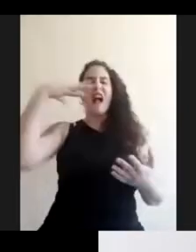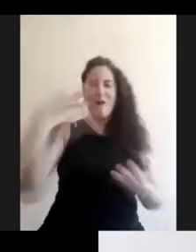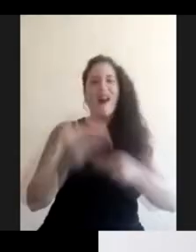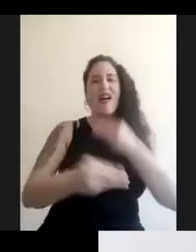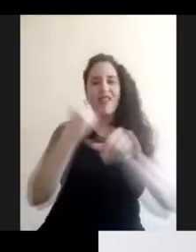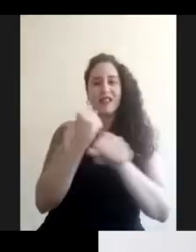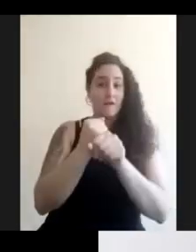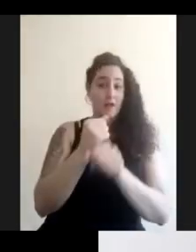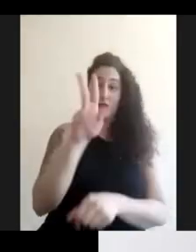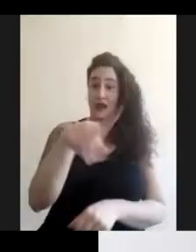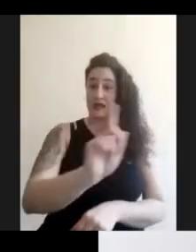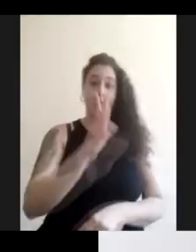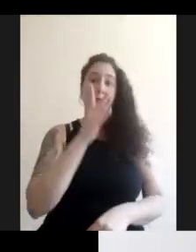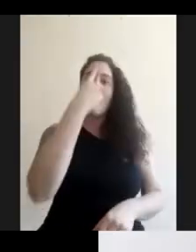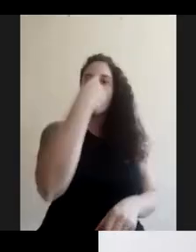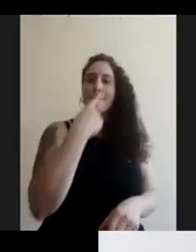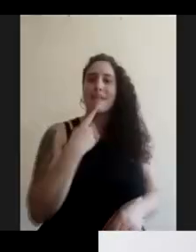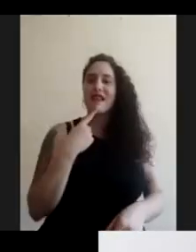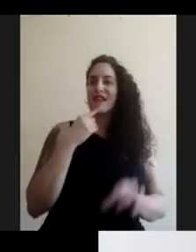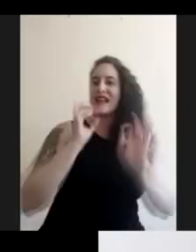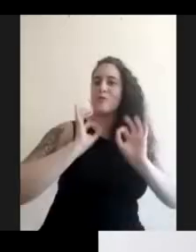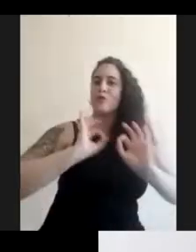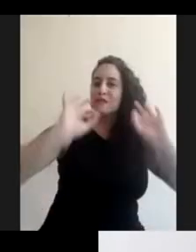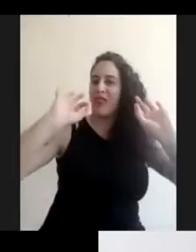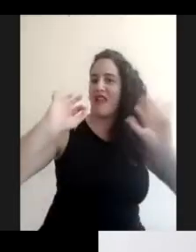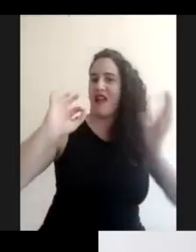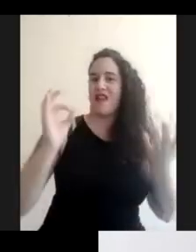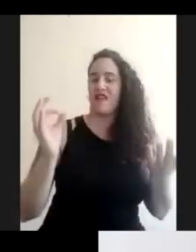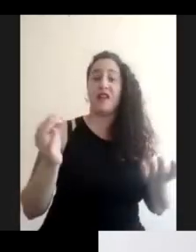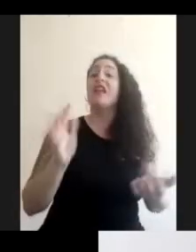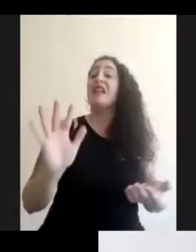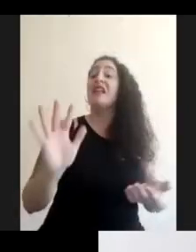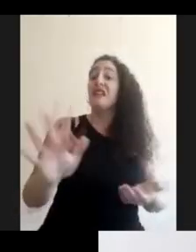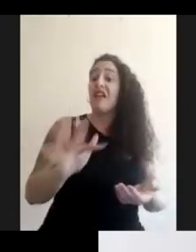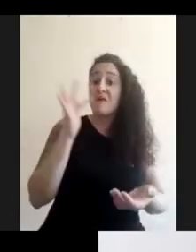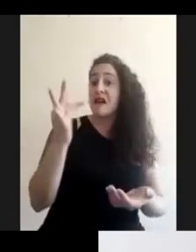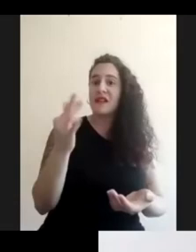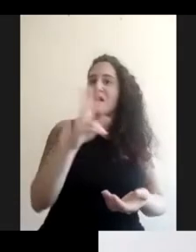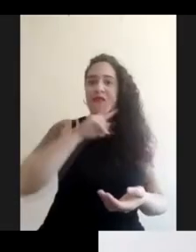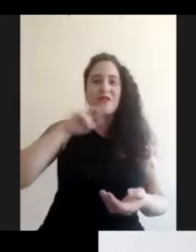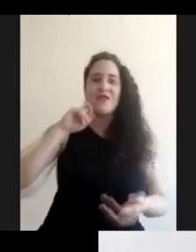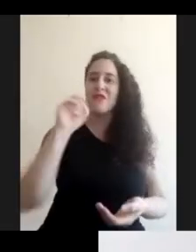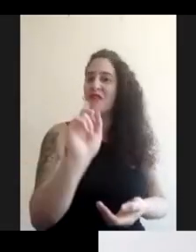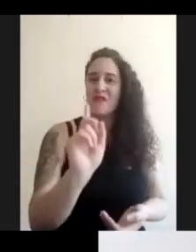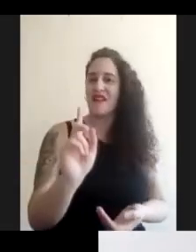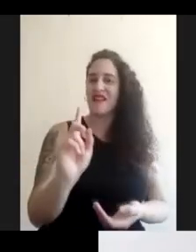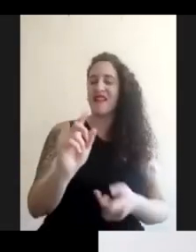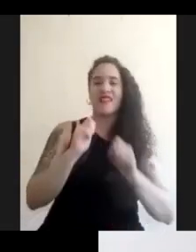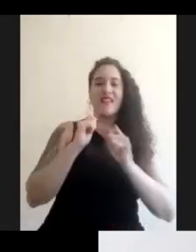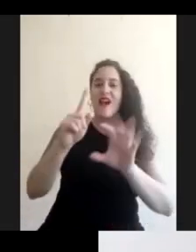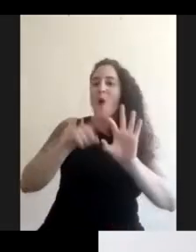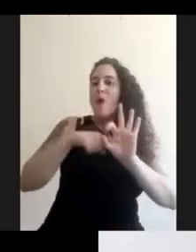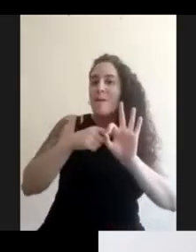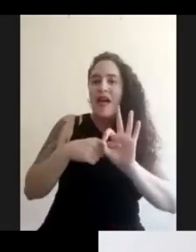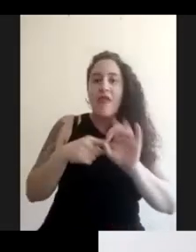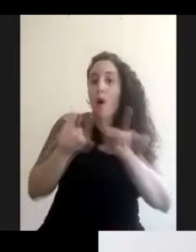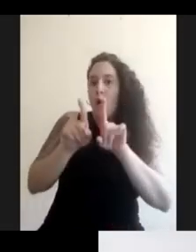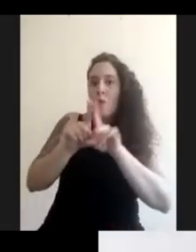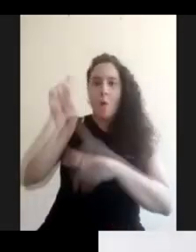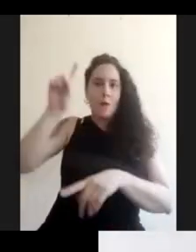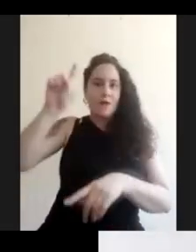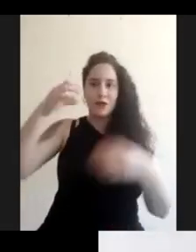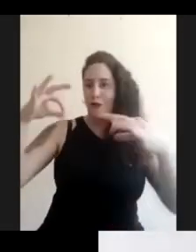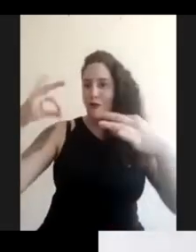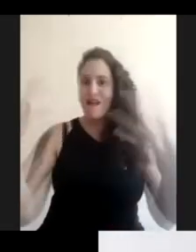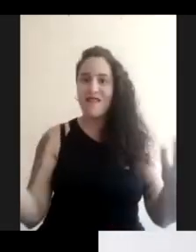no tenemos ese perfil laboral y que encima no tomen en consideración de tener una plaza de, pues, como un profesor normal,